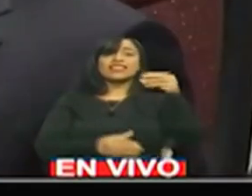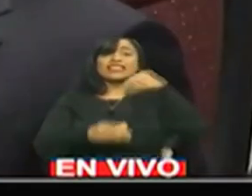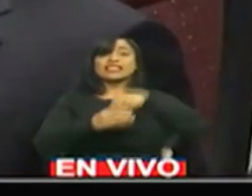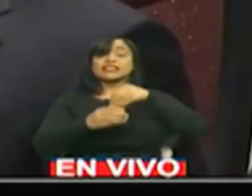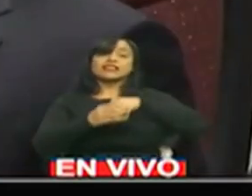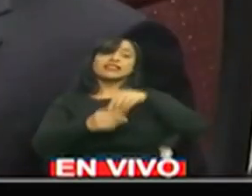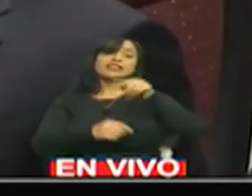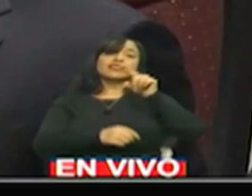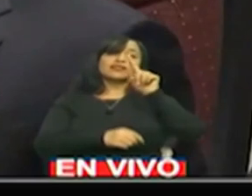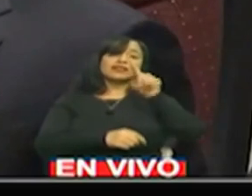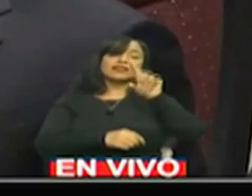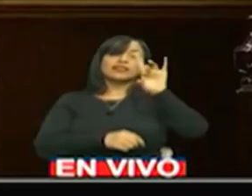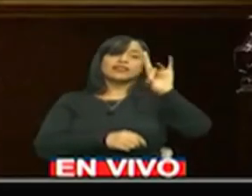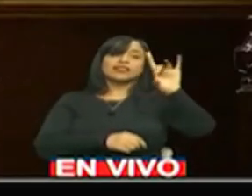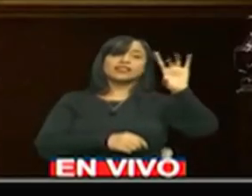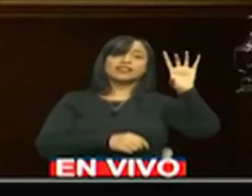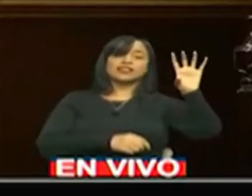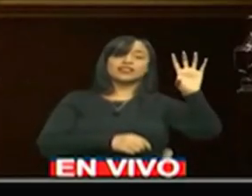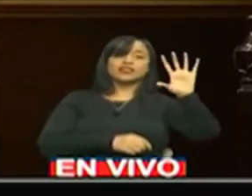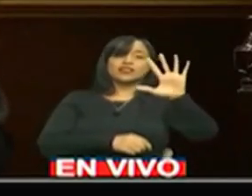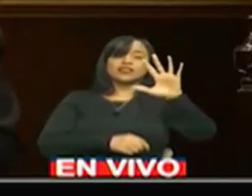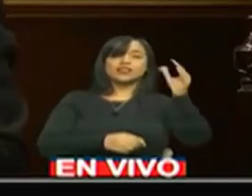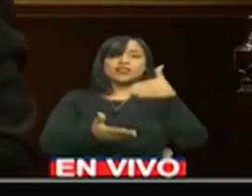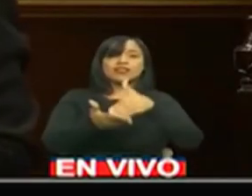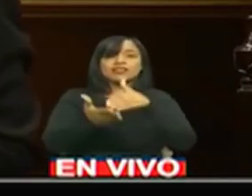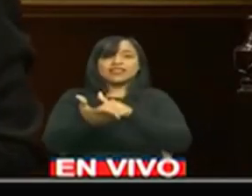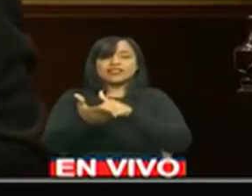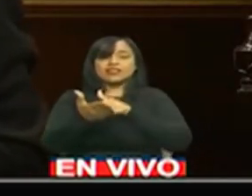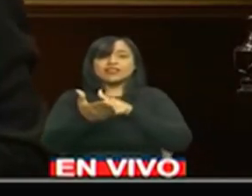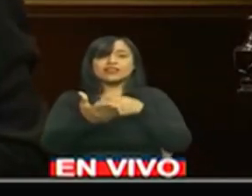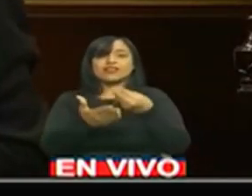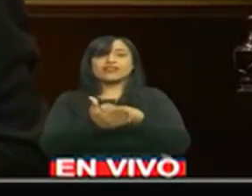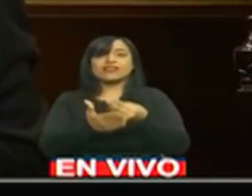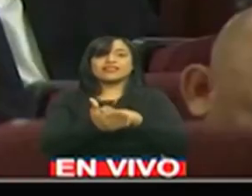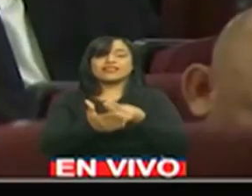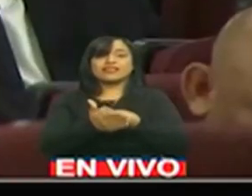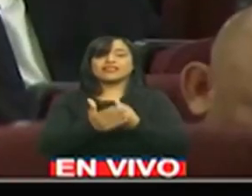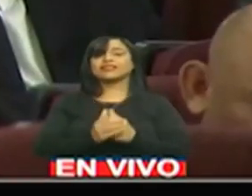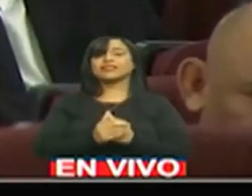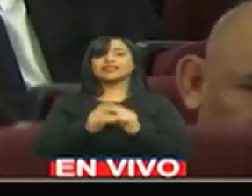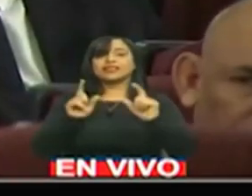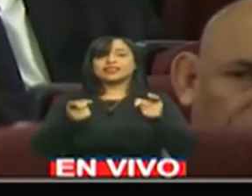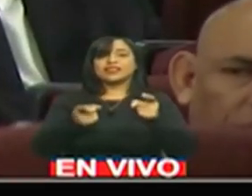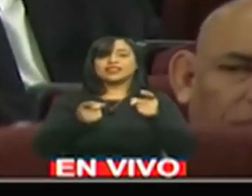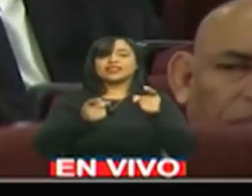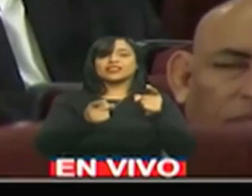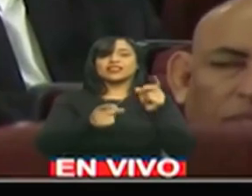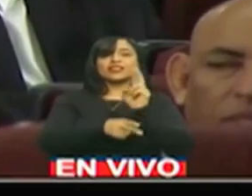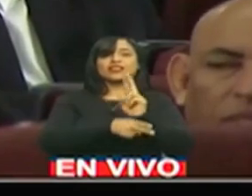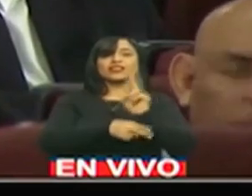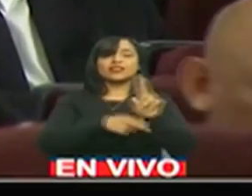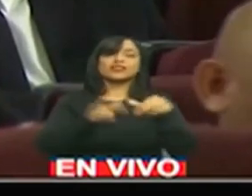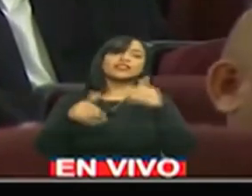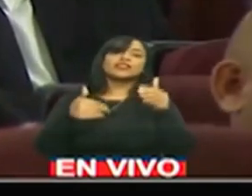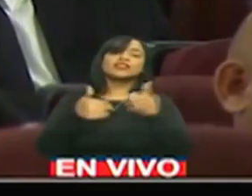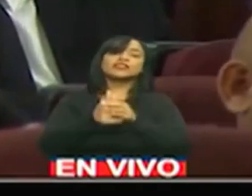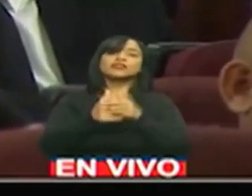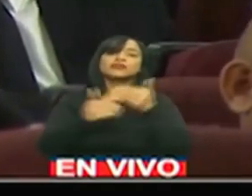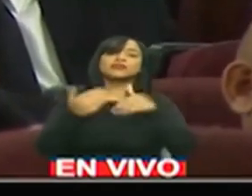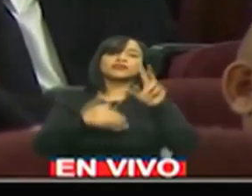millones de pesos, beneficiando directamente a 89 mil usuarios. Entre los trabajos ejecutados están la limpieza